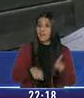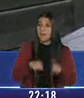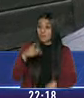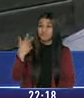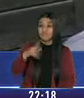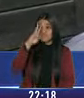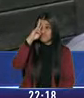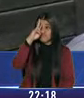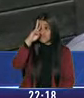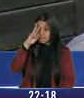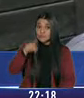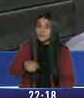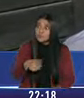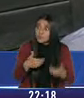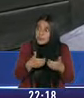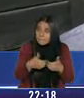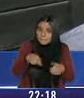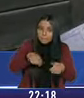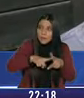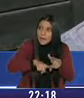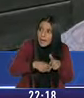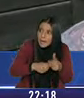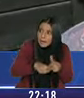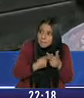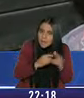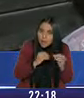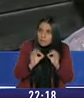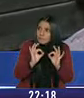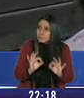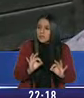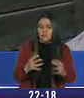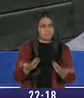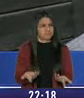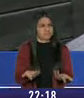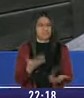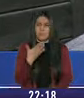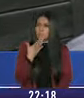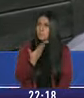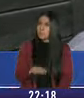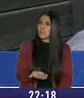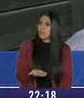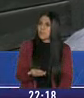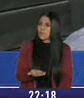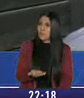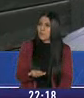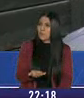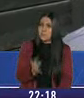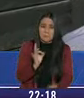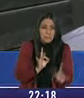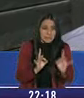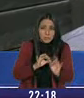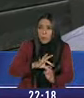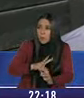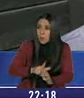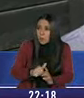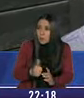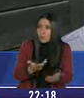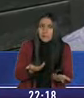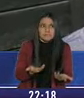estrategias, equipos, herramientas, y nos atrevemos a pensar de que nos han hecho como que